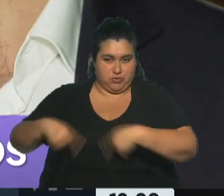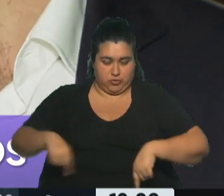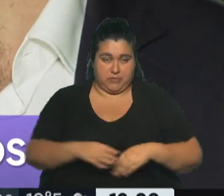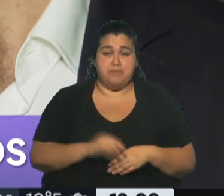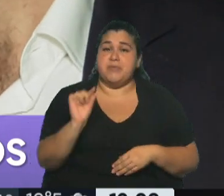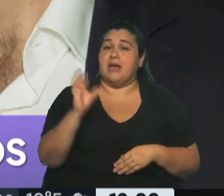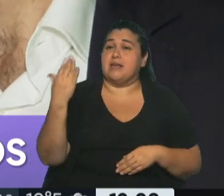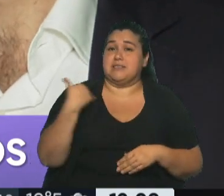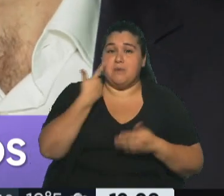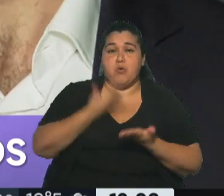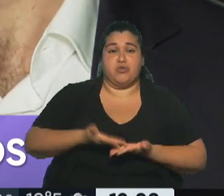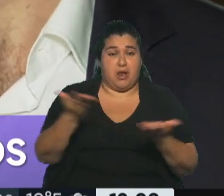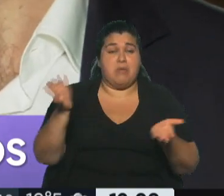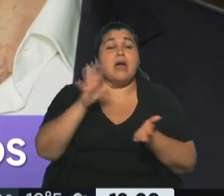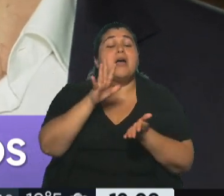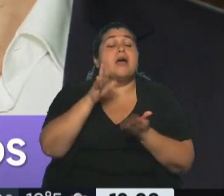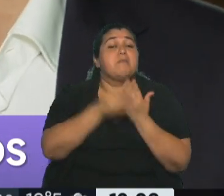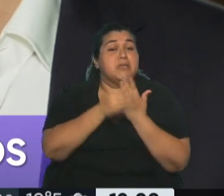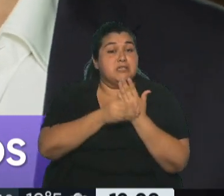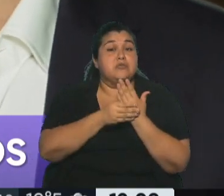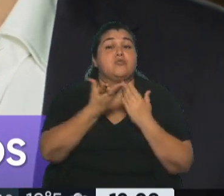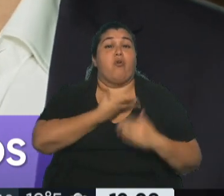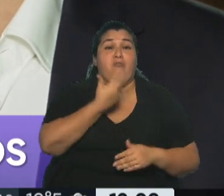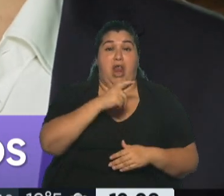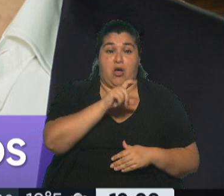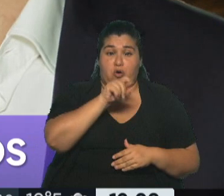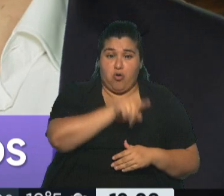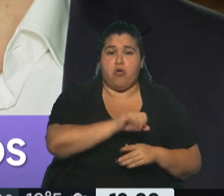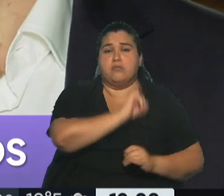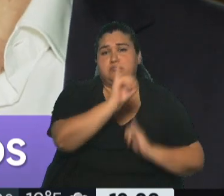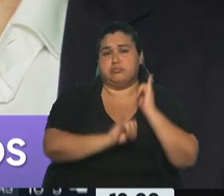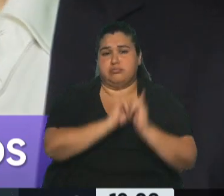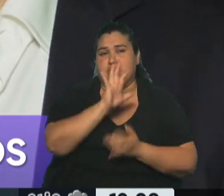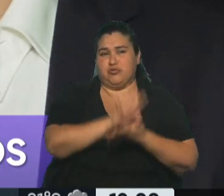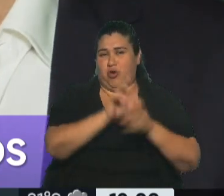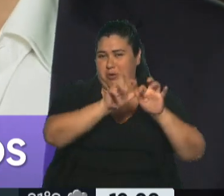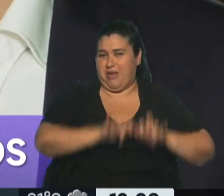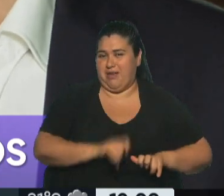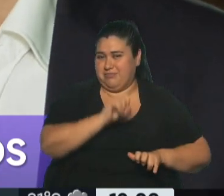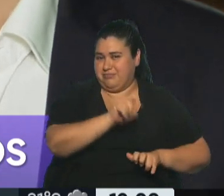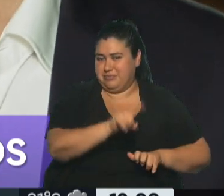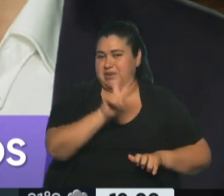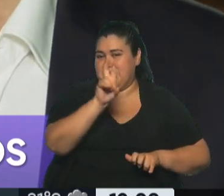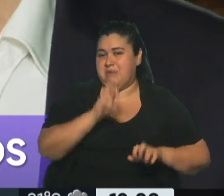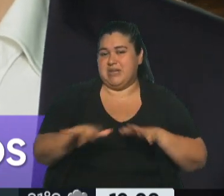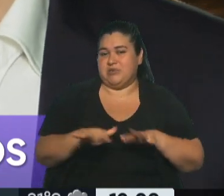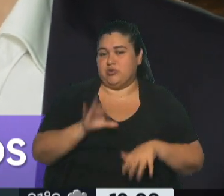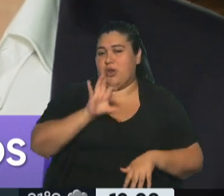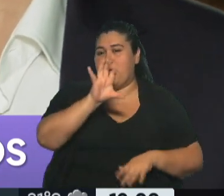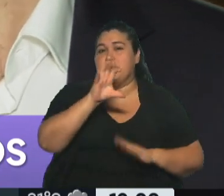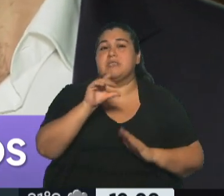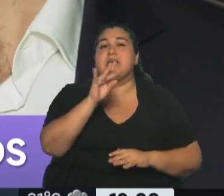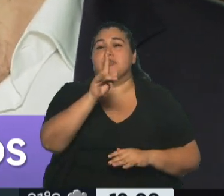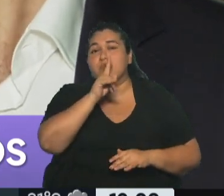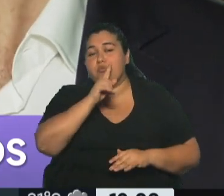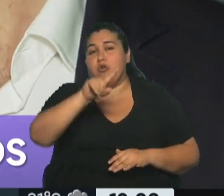compartíamos el ministro de interior Guillermo Francos haciendo alusión justamente a esta situación entre el gobierno nacional